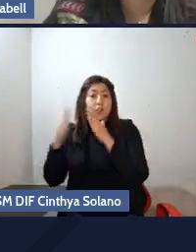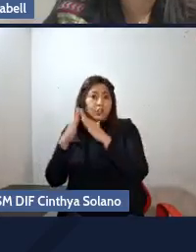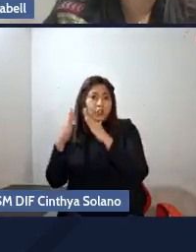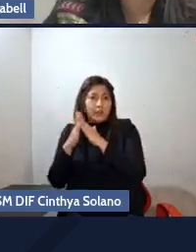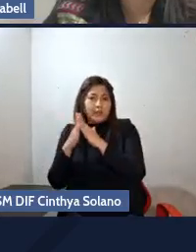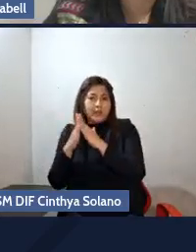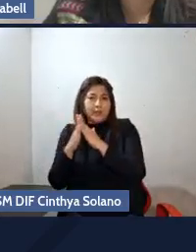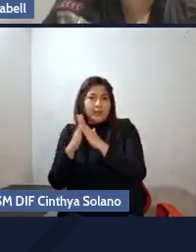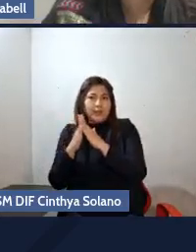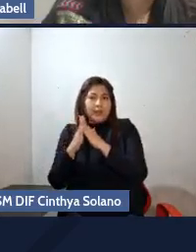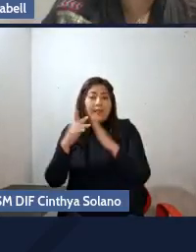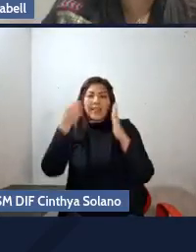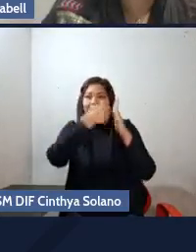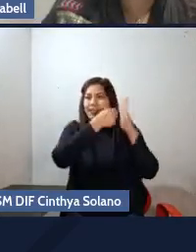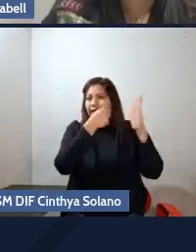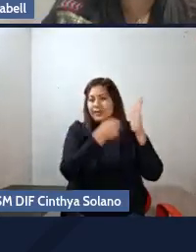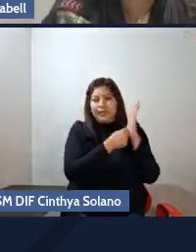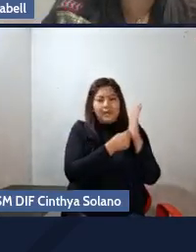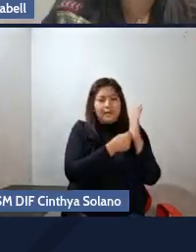posterior.